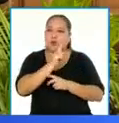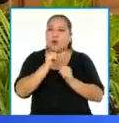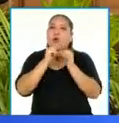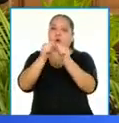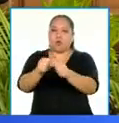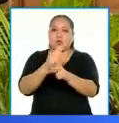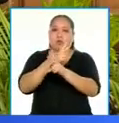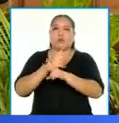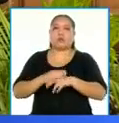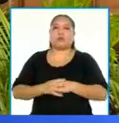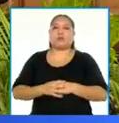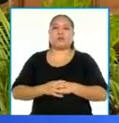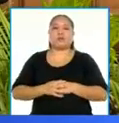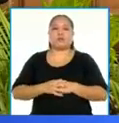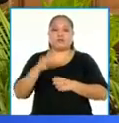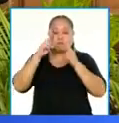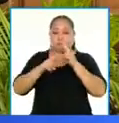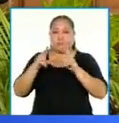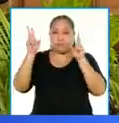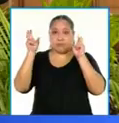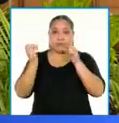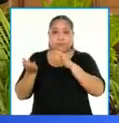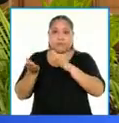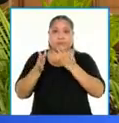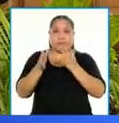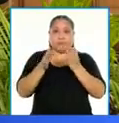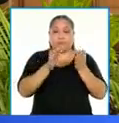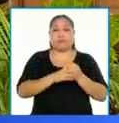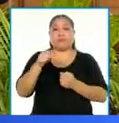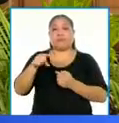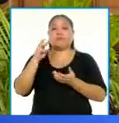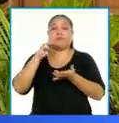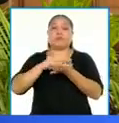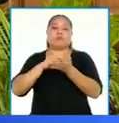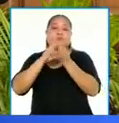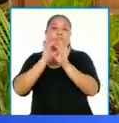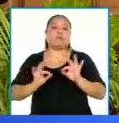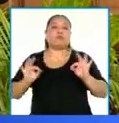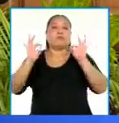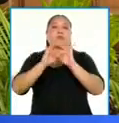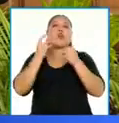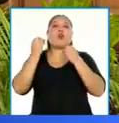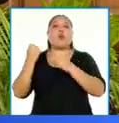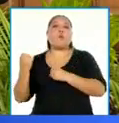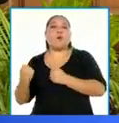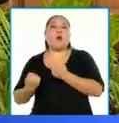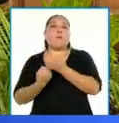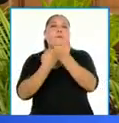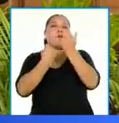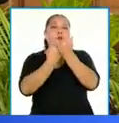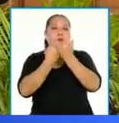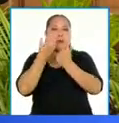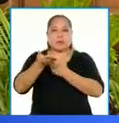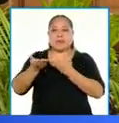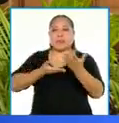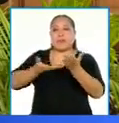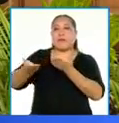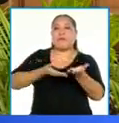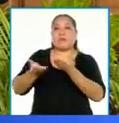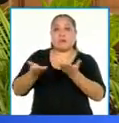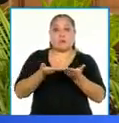Respecto a las defunciones, obviamente, lo más importante es cómo reforzamos la